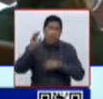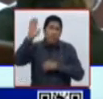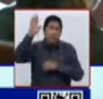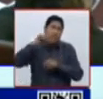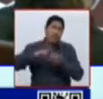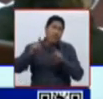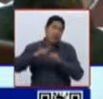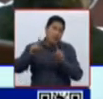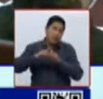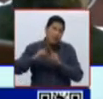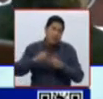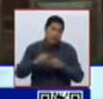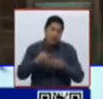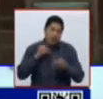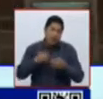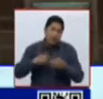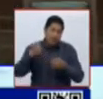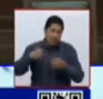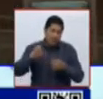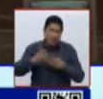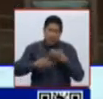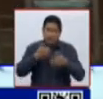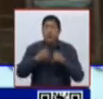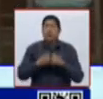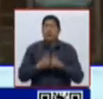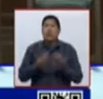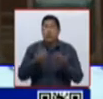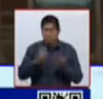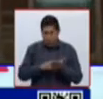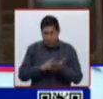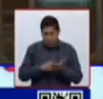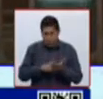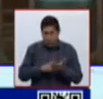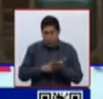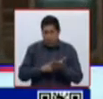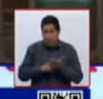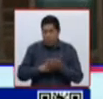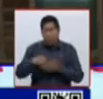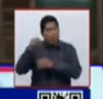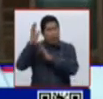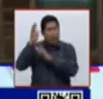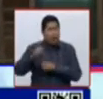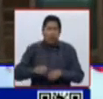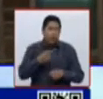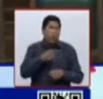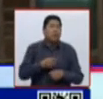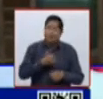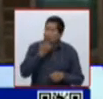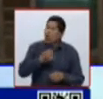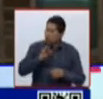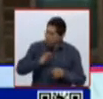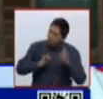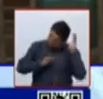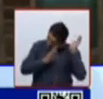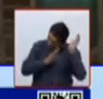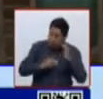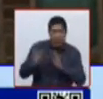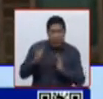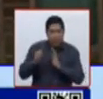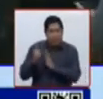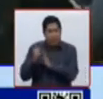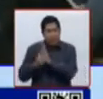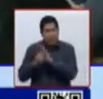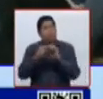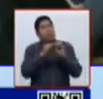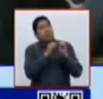previa a dictar sentencia en un proceso como este es la dúplica y la réplica que se está cumpliendo en estos momentos. Incluso la